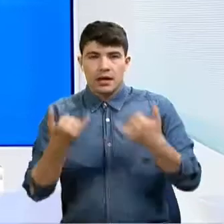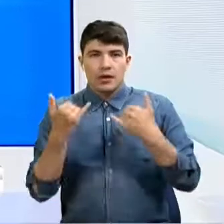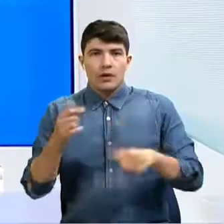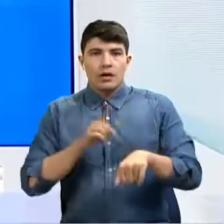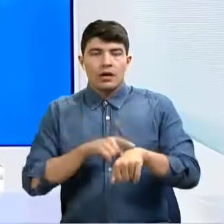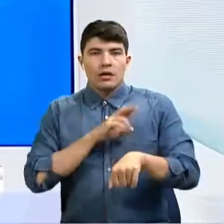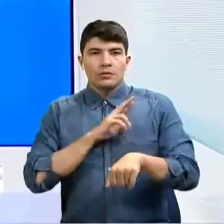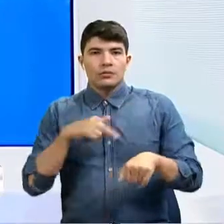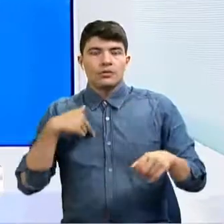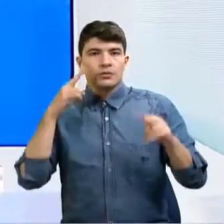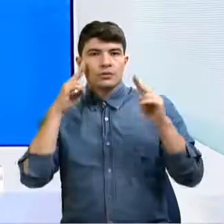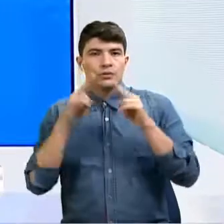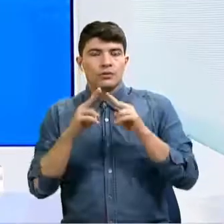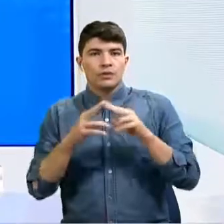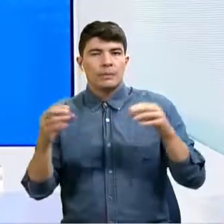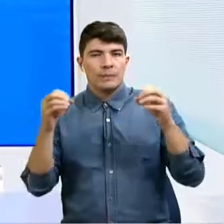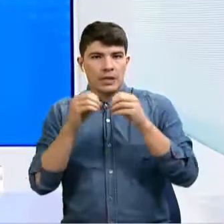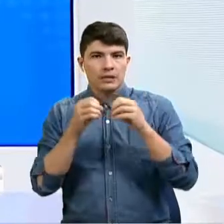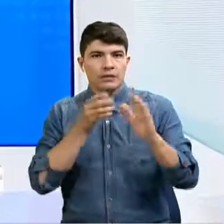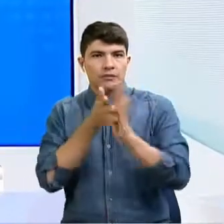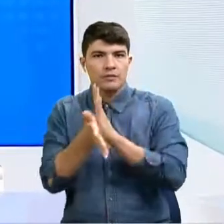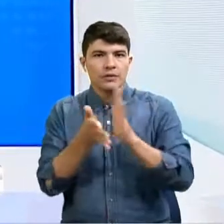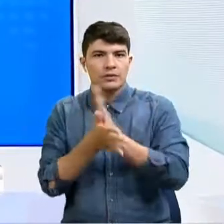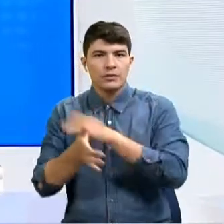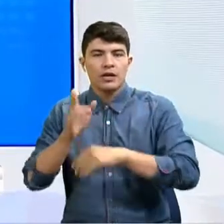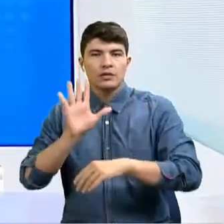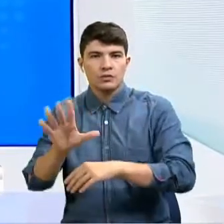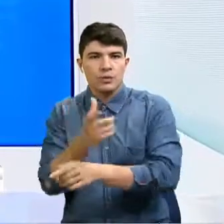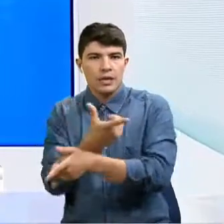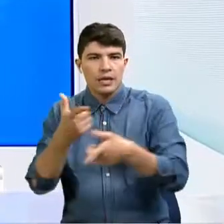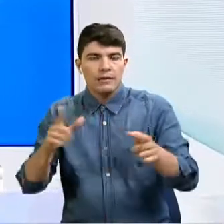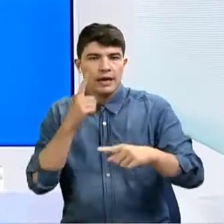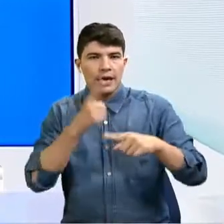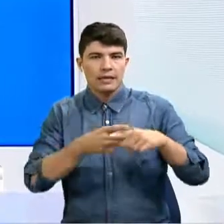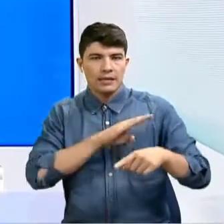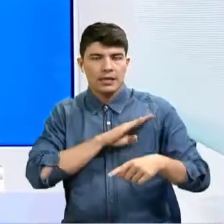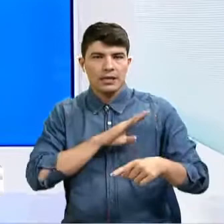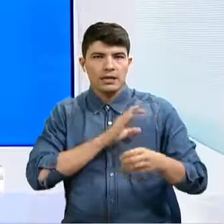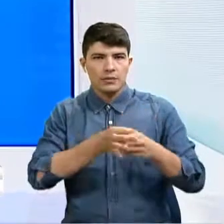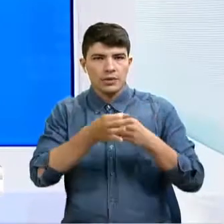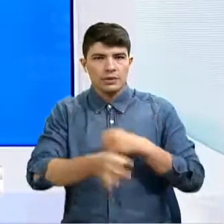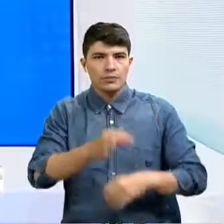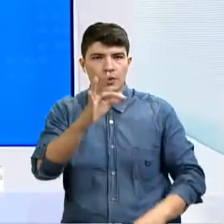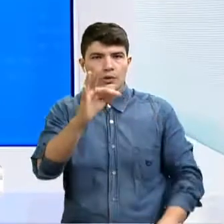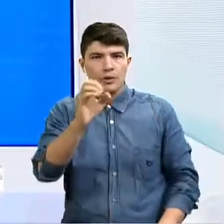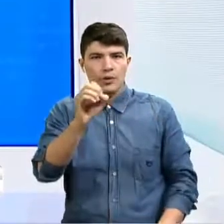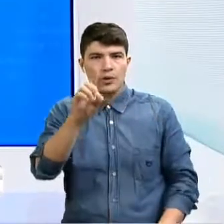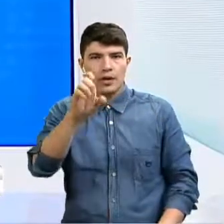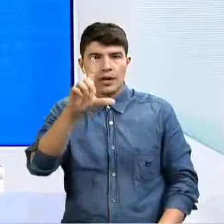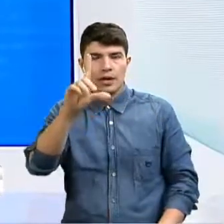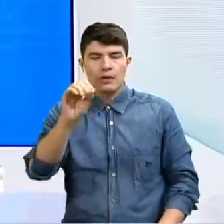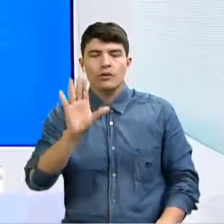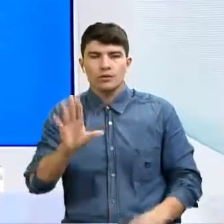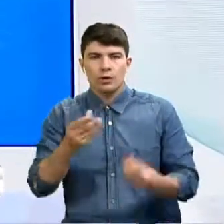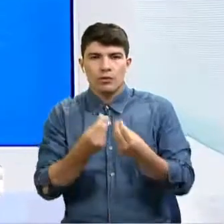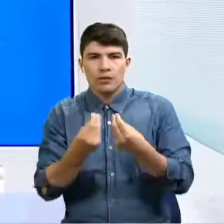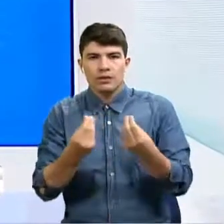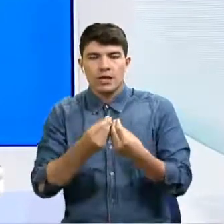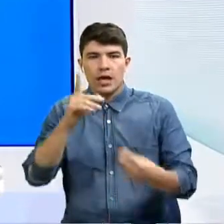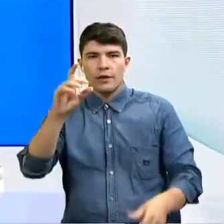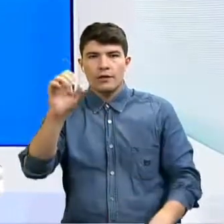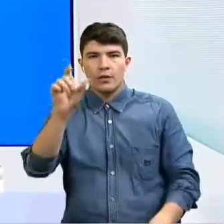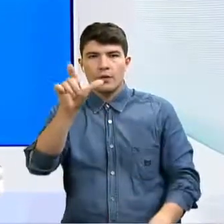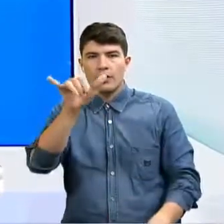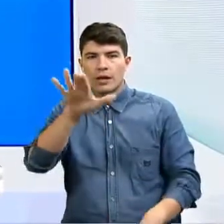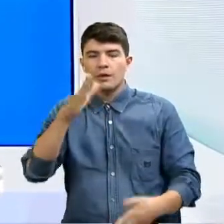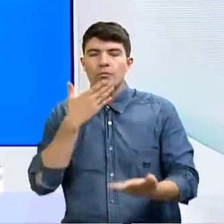vamos a conocer más detalles sobre la liberación del ex alcalde del municipio de toledo con nuestra compañera dolly xiomara niño doll y buenas tardes y que más